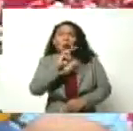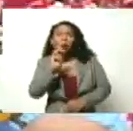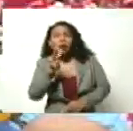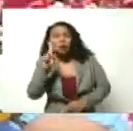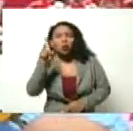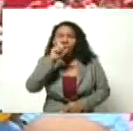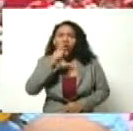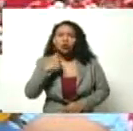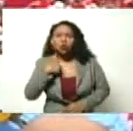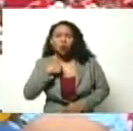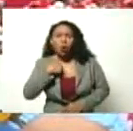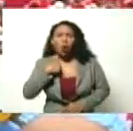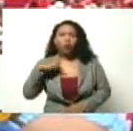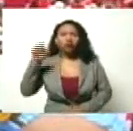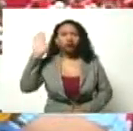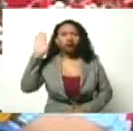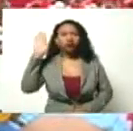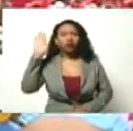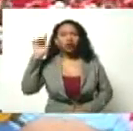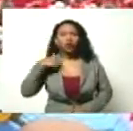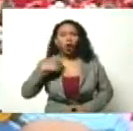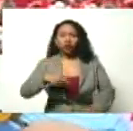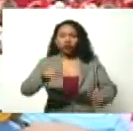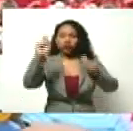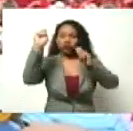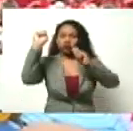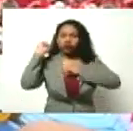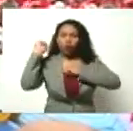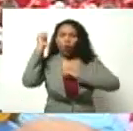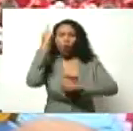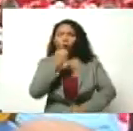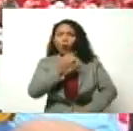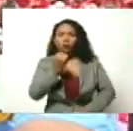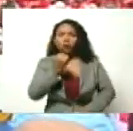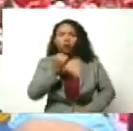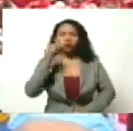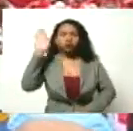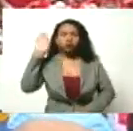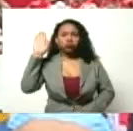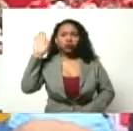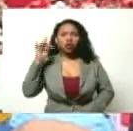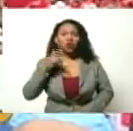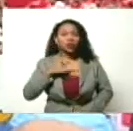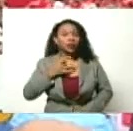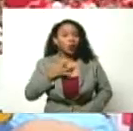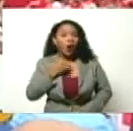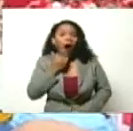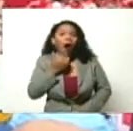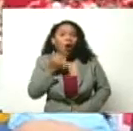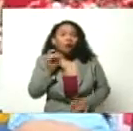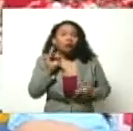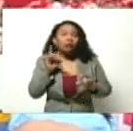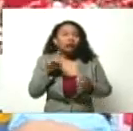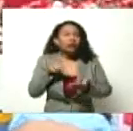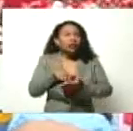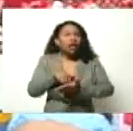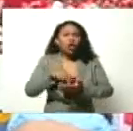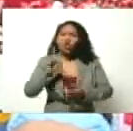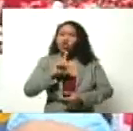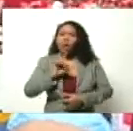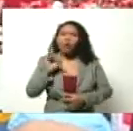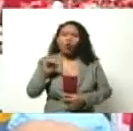hizo un juramento y asumí ese juramento y cuando siento que me duelen las piernas digo no me